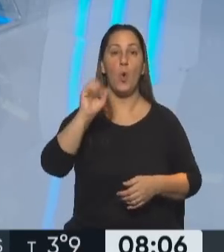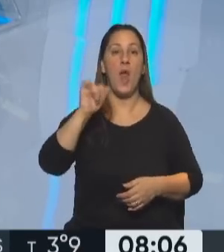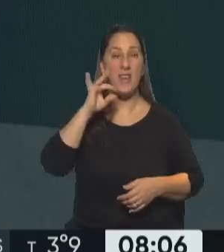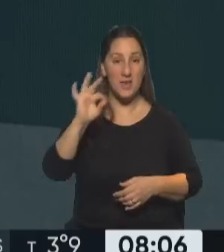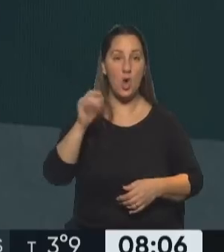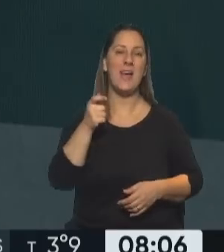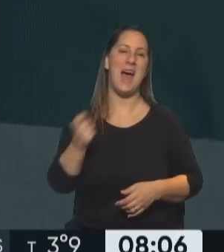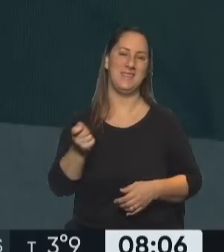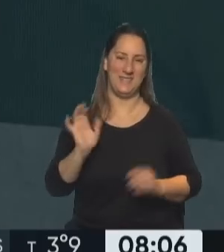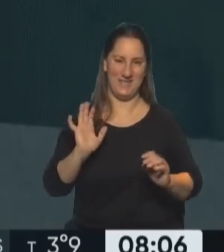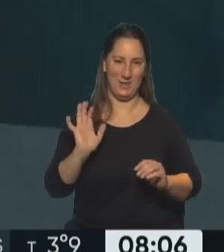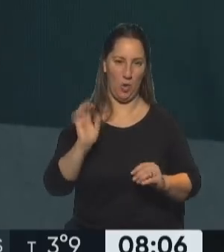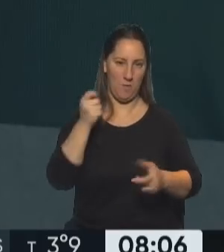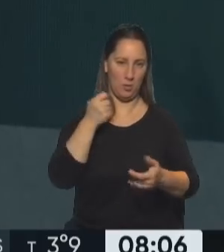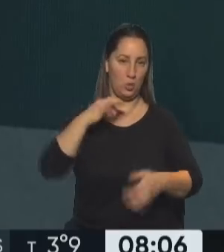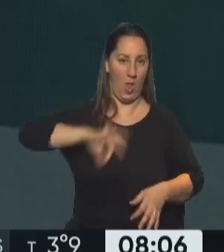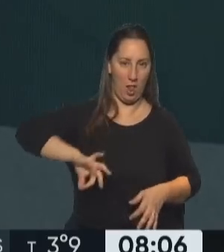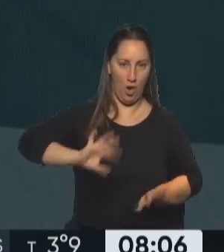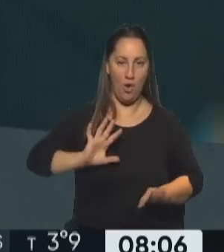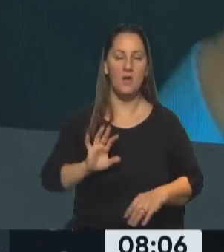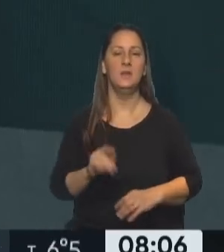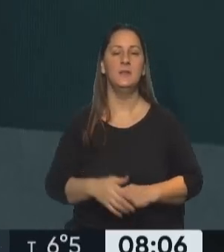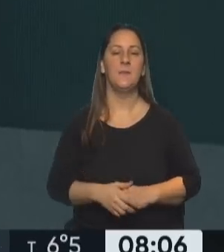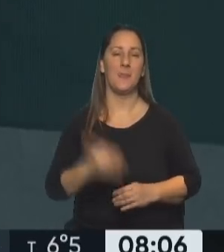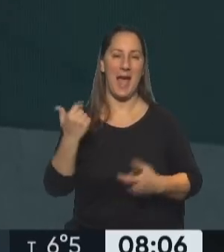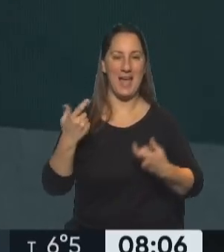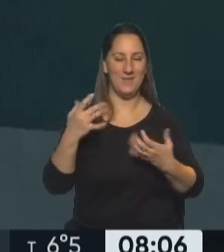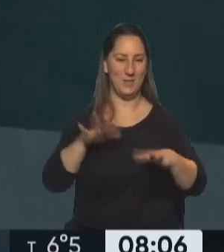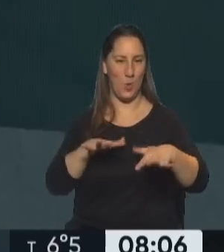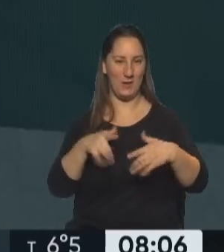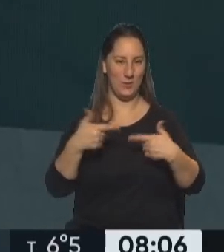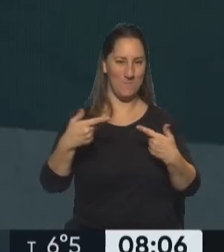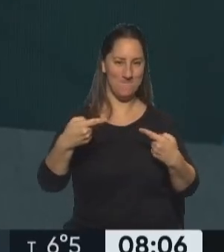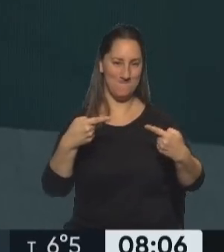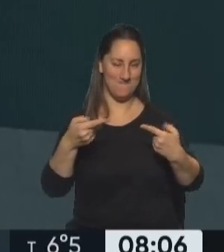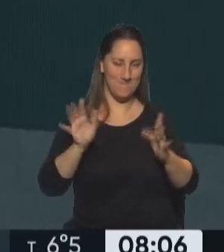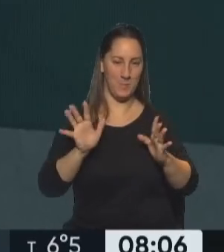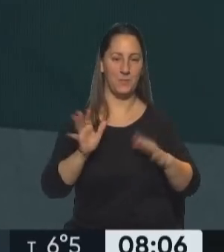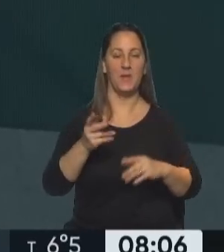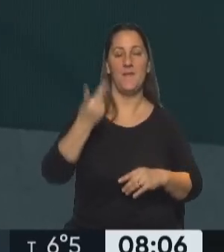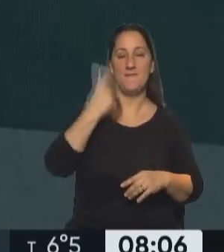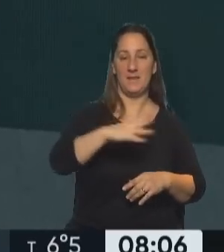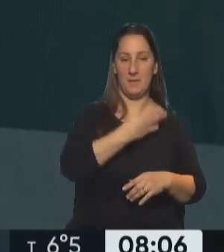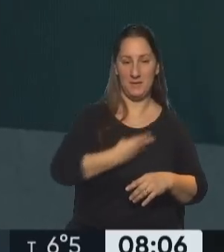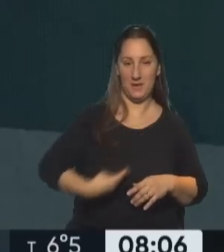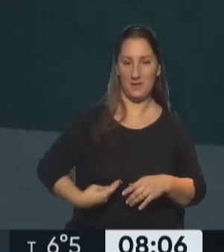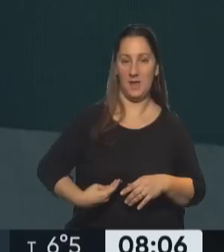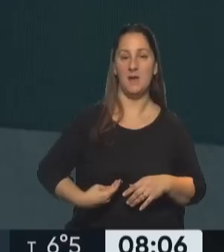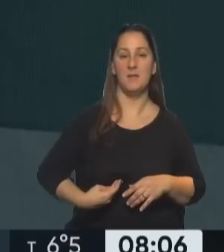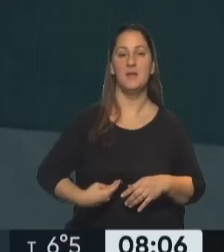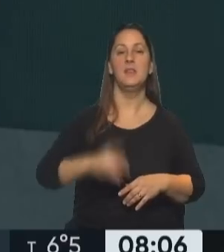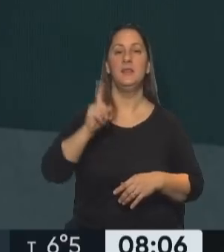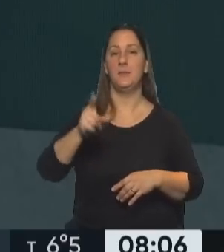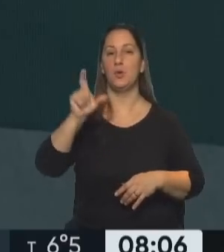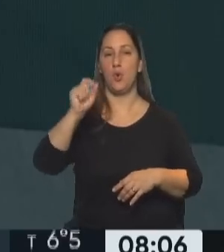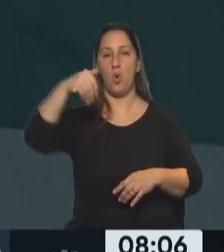Bonadío. Sí, obviamente hay una relación de tirantez y de enemistad entre la vicepresidenta y gran parte de